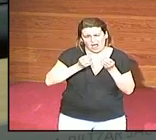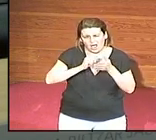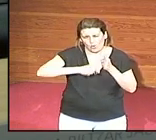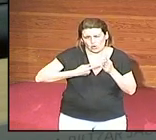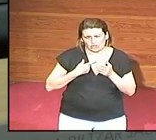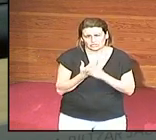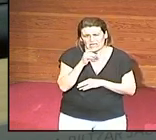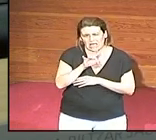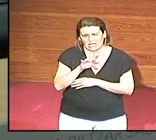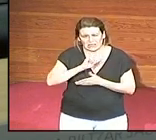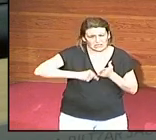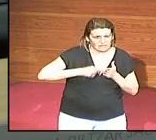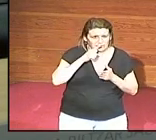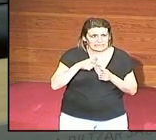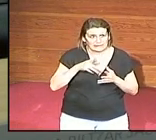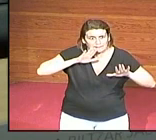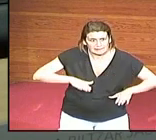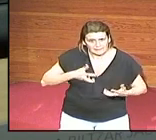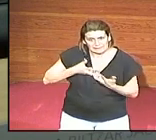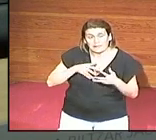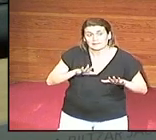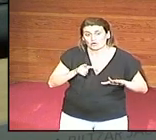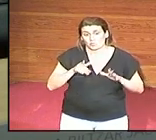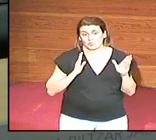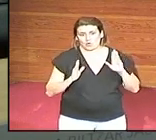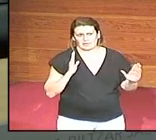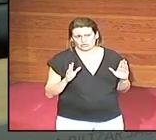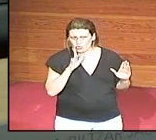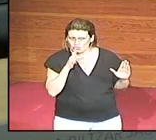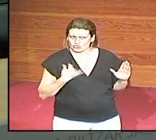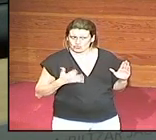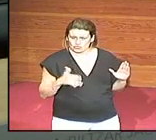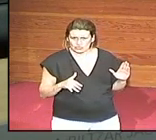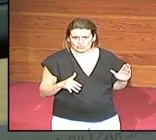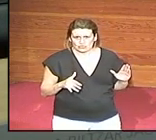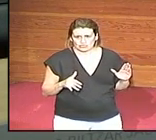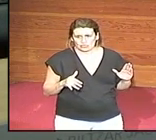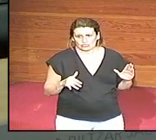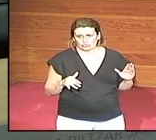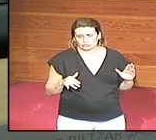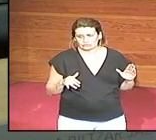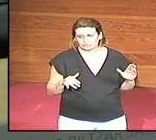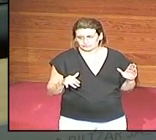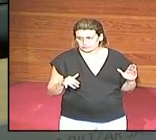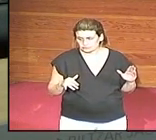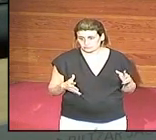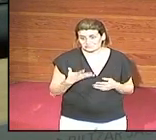que haber parado la batalla, pero era un momento bastante jodido. Creo que si